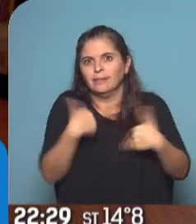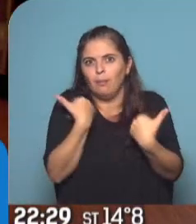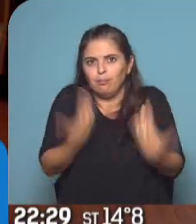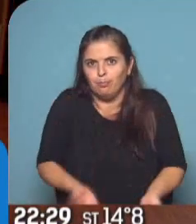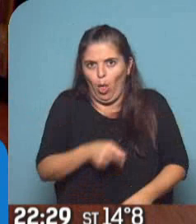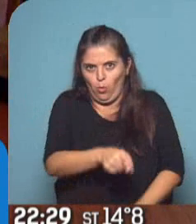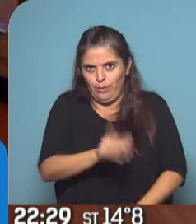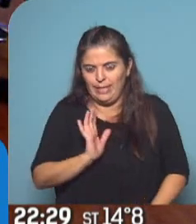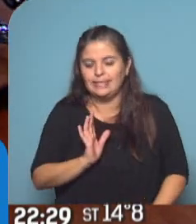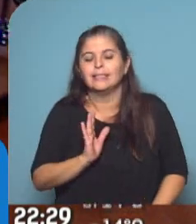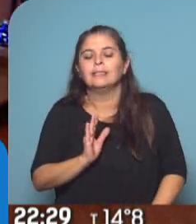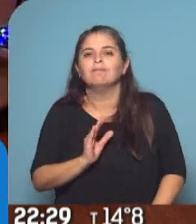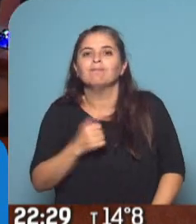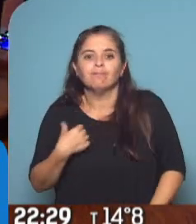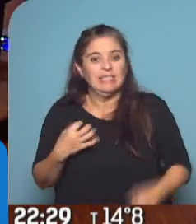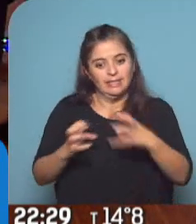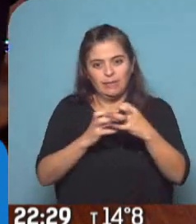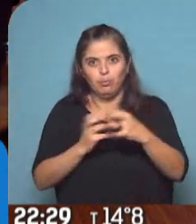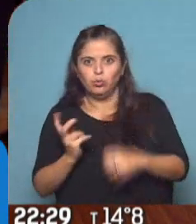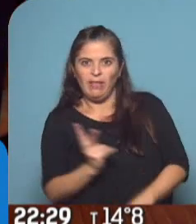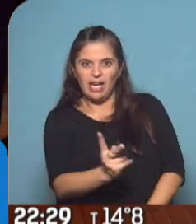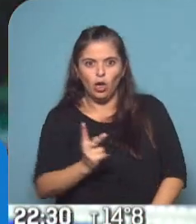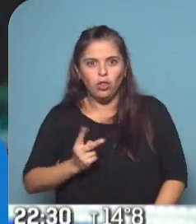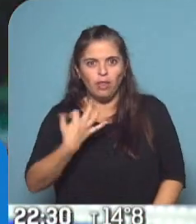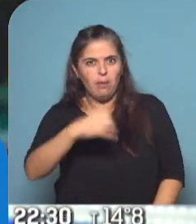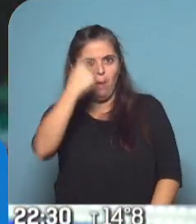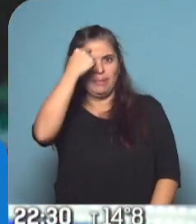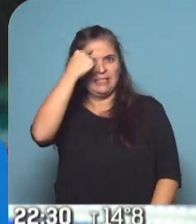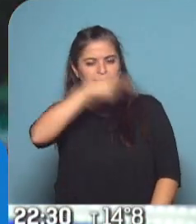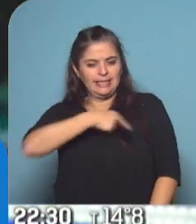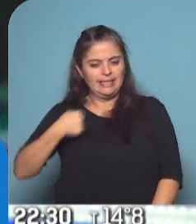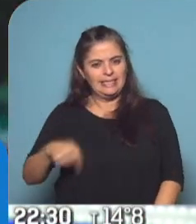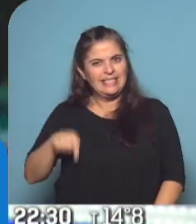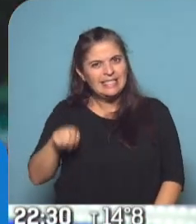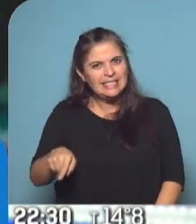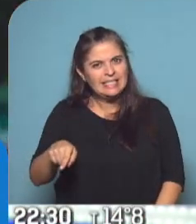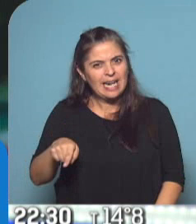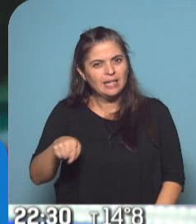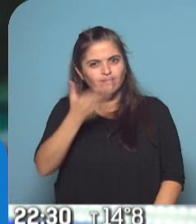uno enseguida tiene que pensar en el mar de china meridional donde hay tantas islotes